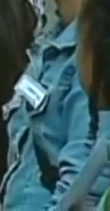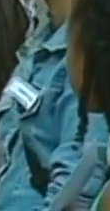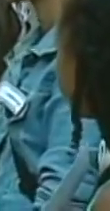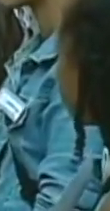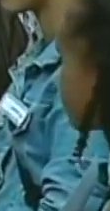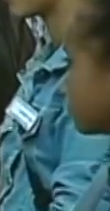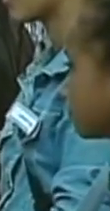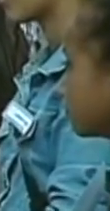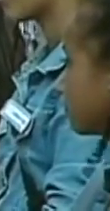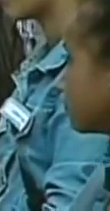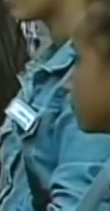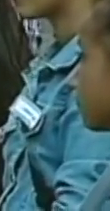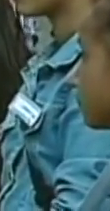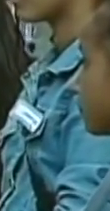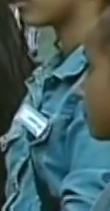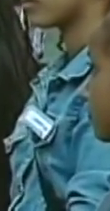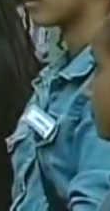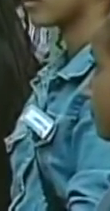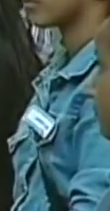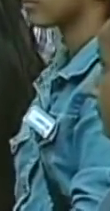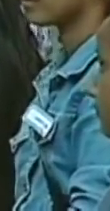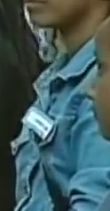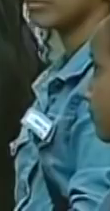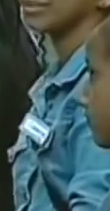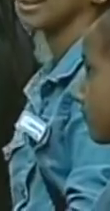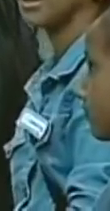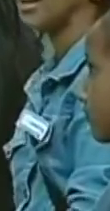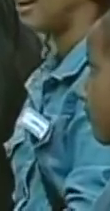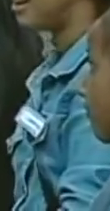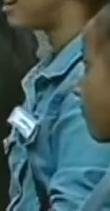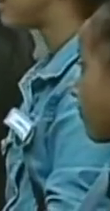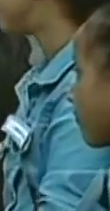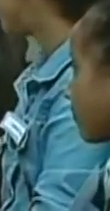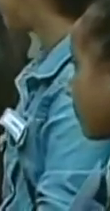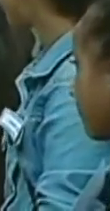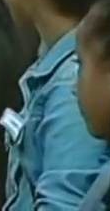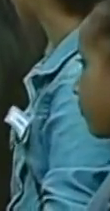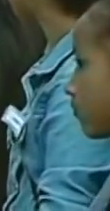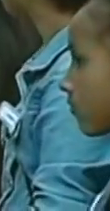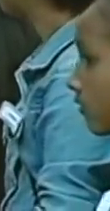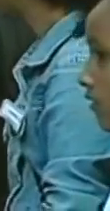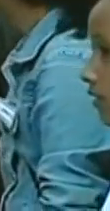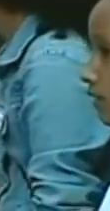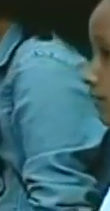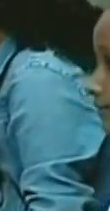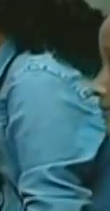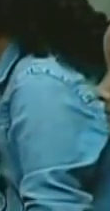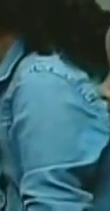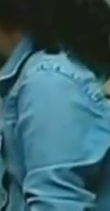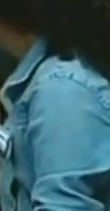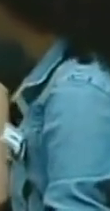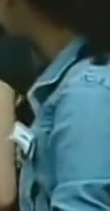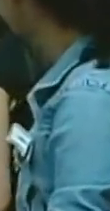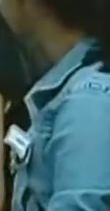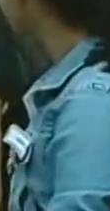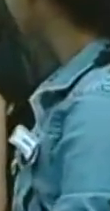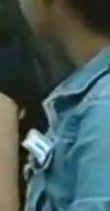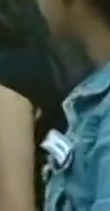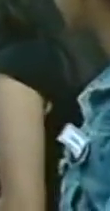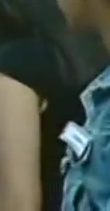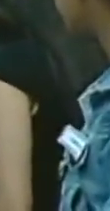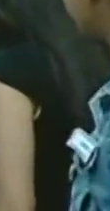2.500.000, tal como ha sido instruido por el presidente de la República Bolivariana de Venezuela, el presidente obrero Nicolás Maduro